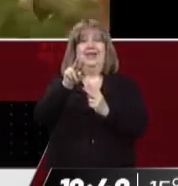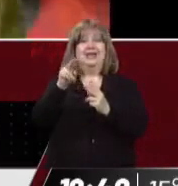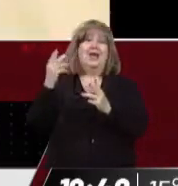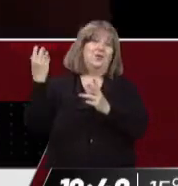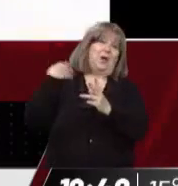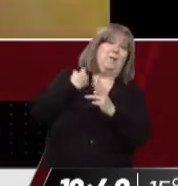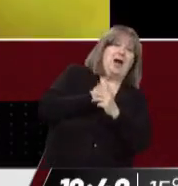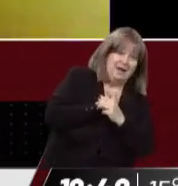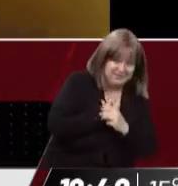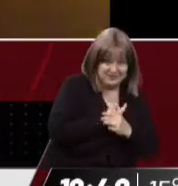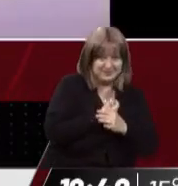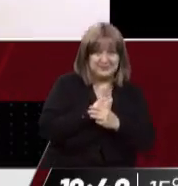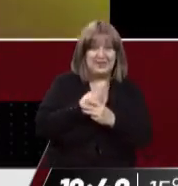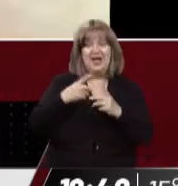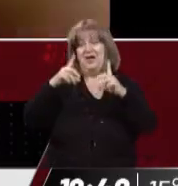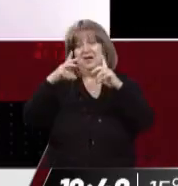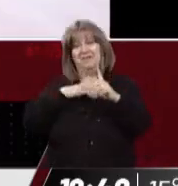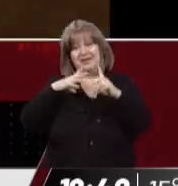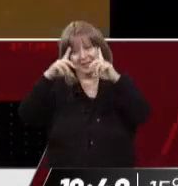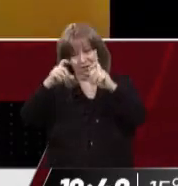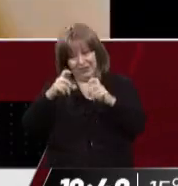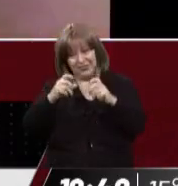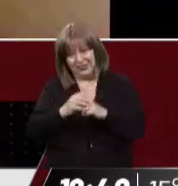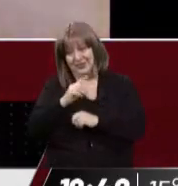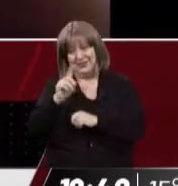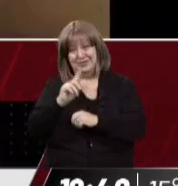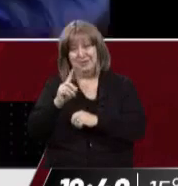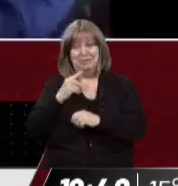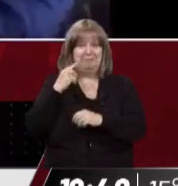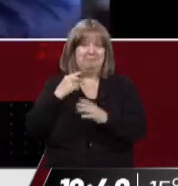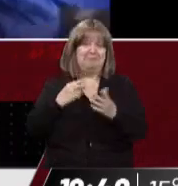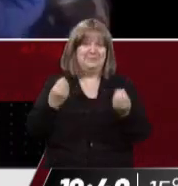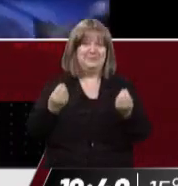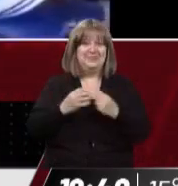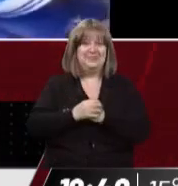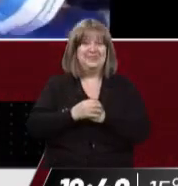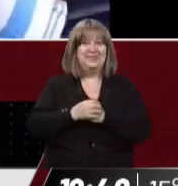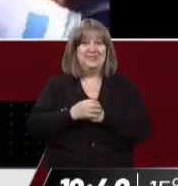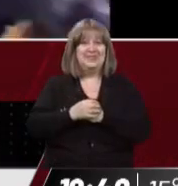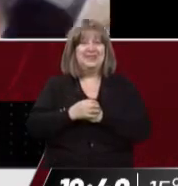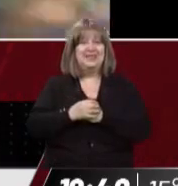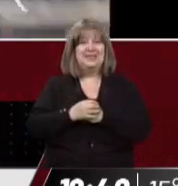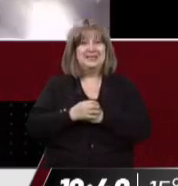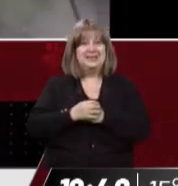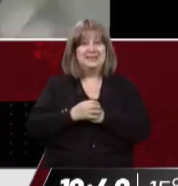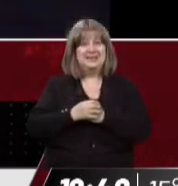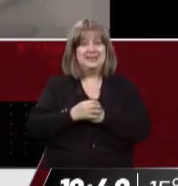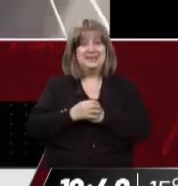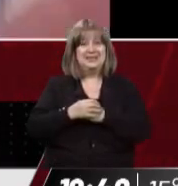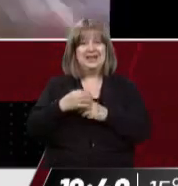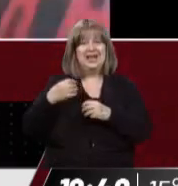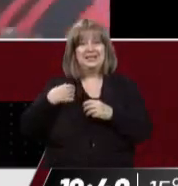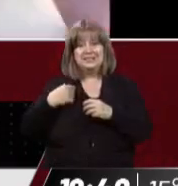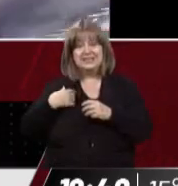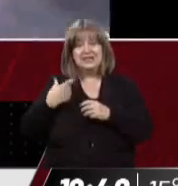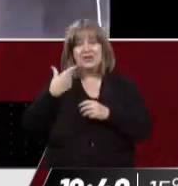Sí. Y ahí pero no fue una foto. Fue un video entero. Claro, fue el video. ¿Qué pasaría si yo hubiese